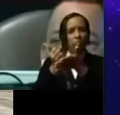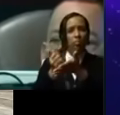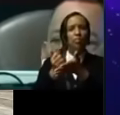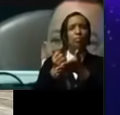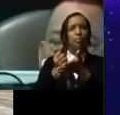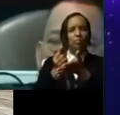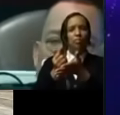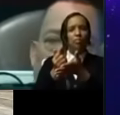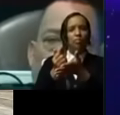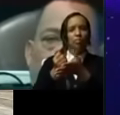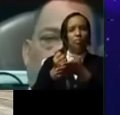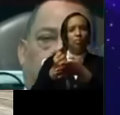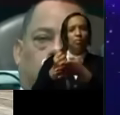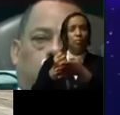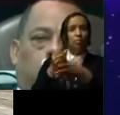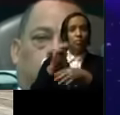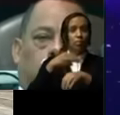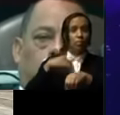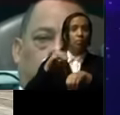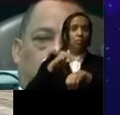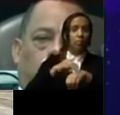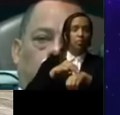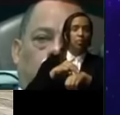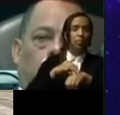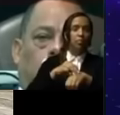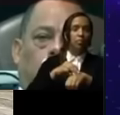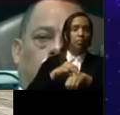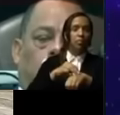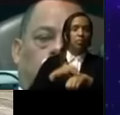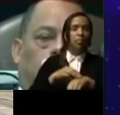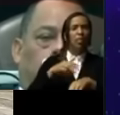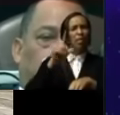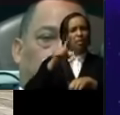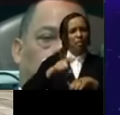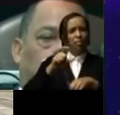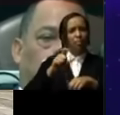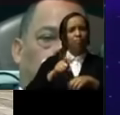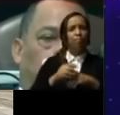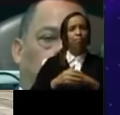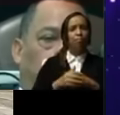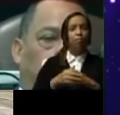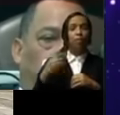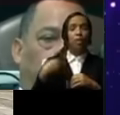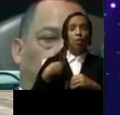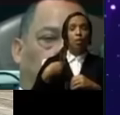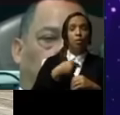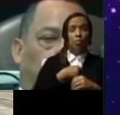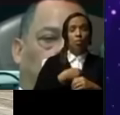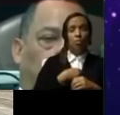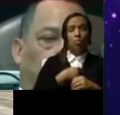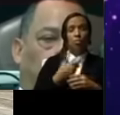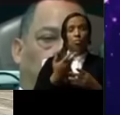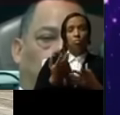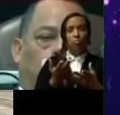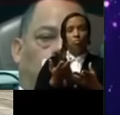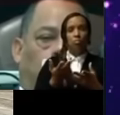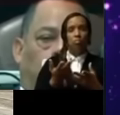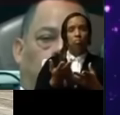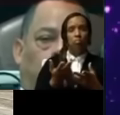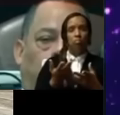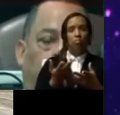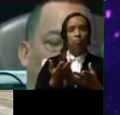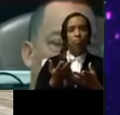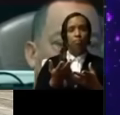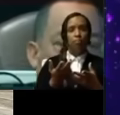merece bastante Y nosotros En nombre del municipio de maimón y de la provincia